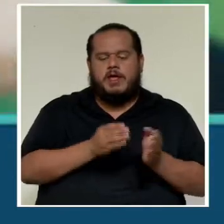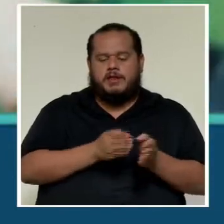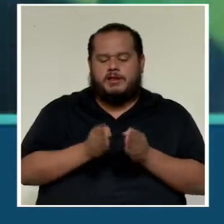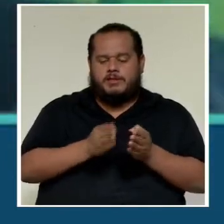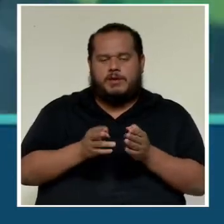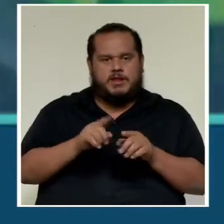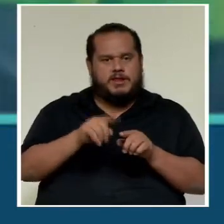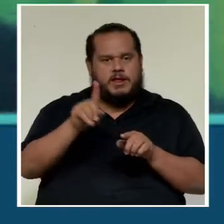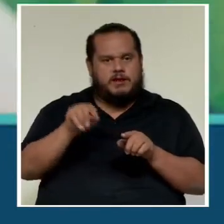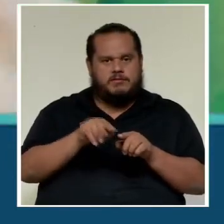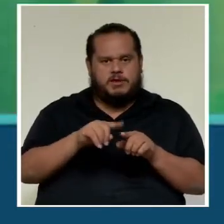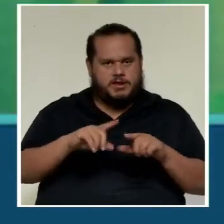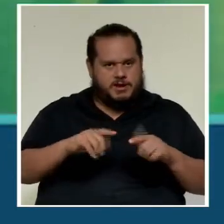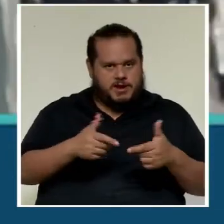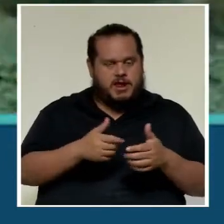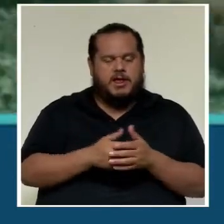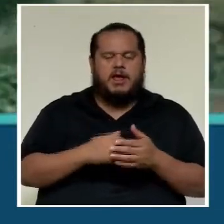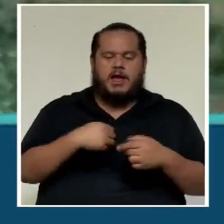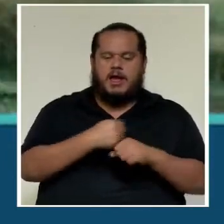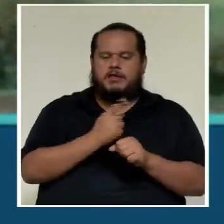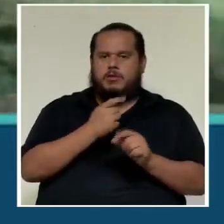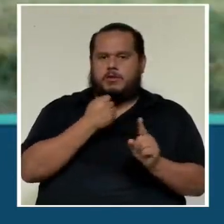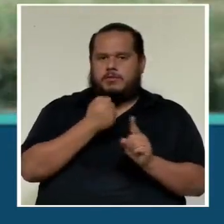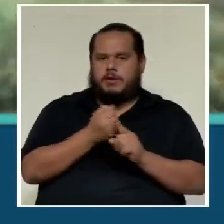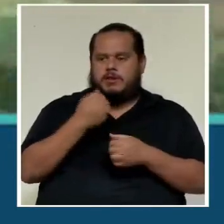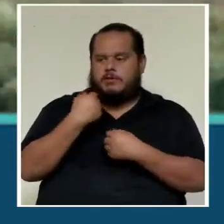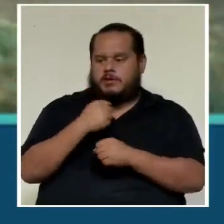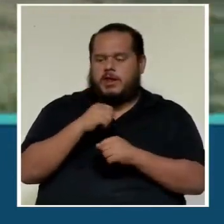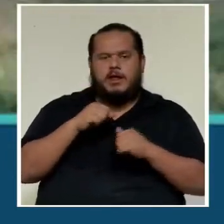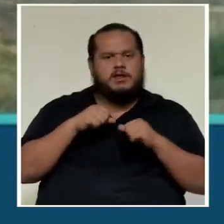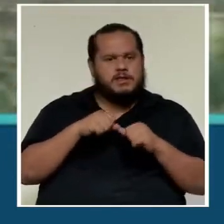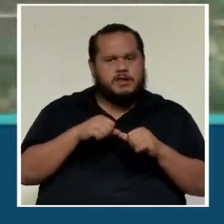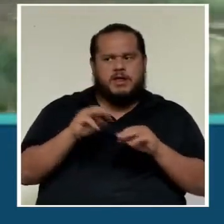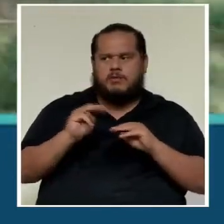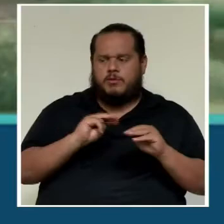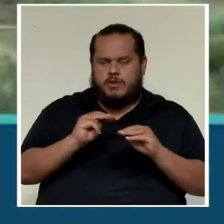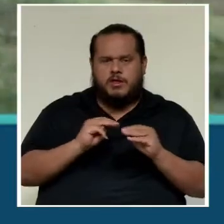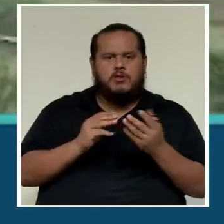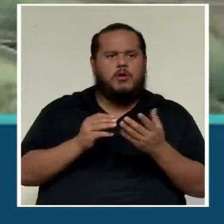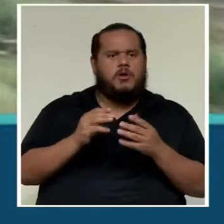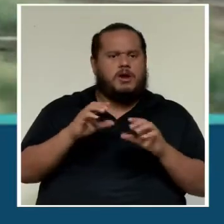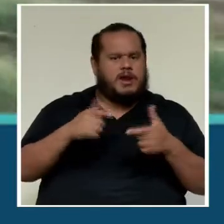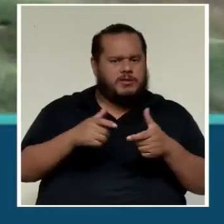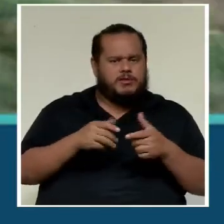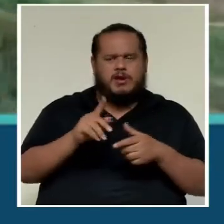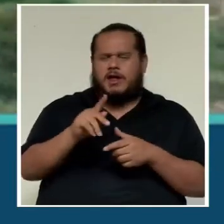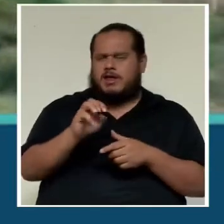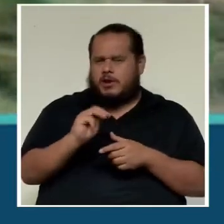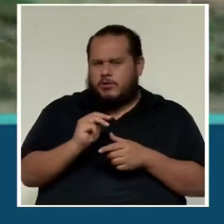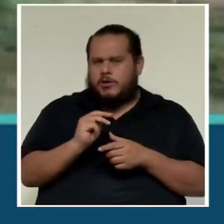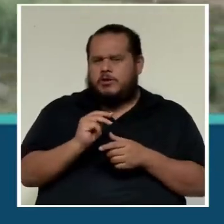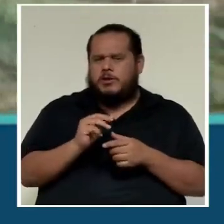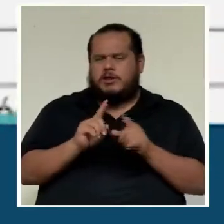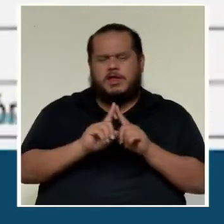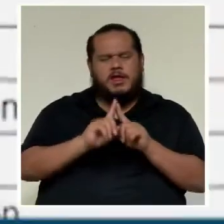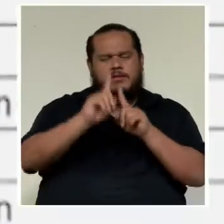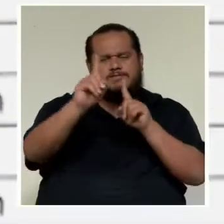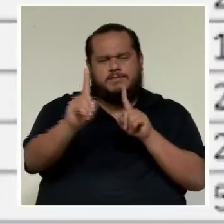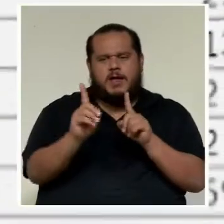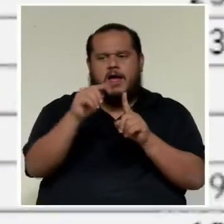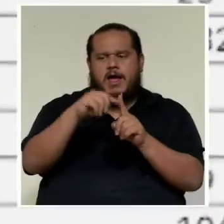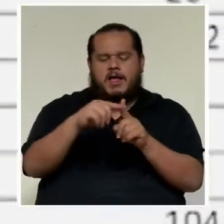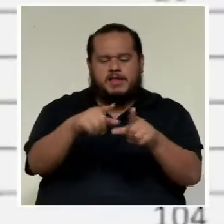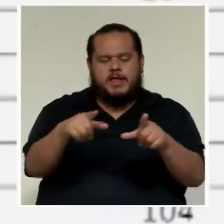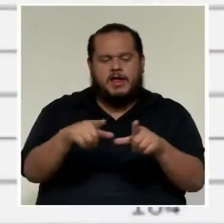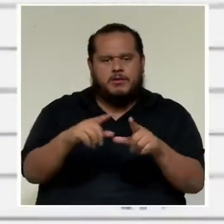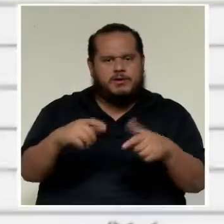reciclaje llega a generar un impacto, las municipalidades siguen moviendo la basura a kilómetros de distancia hasta su destino final. El ayuntamiento